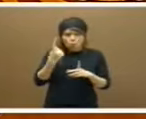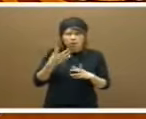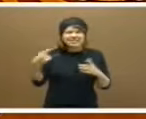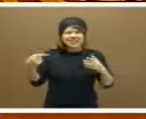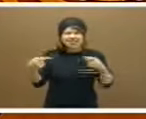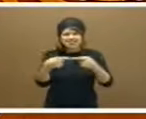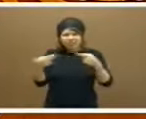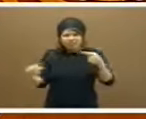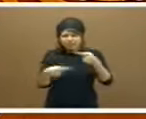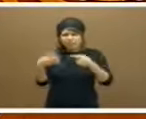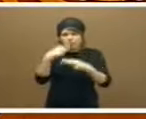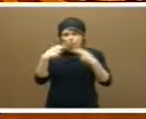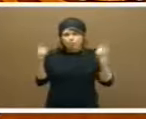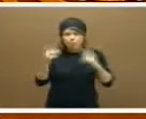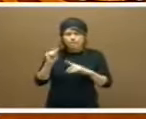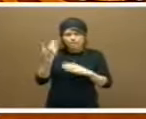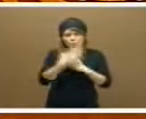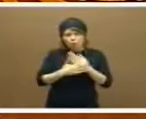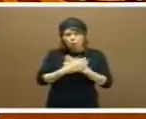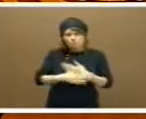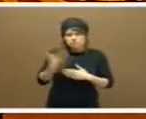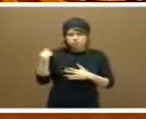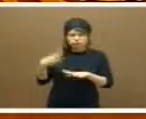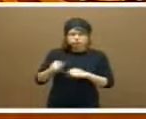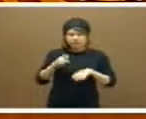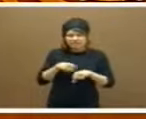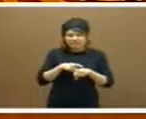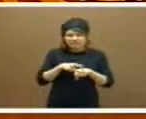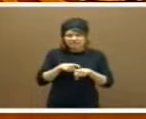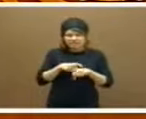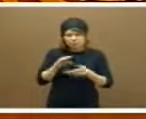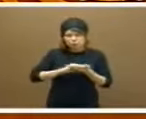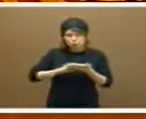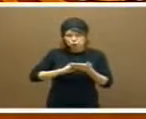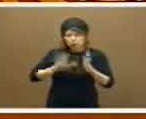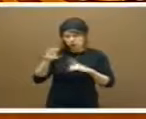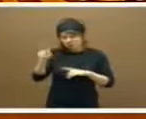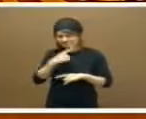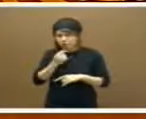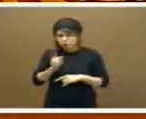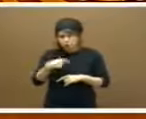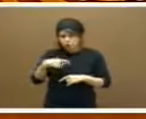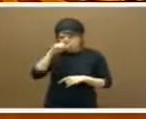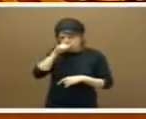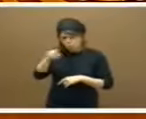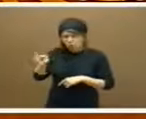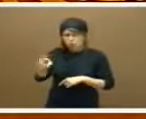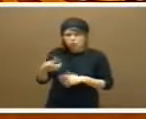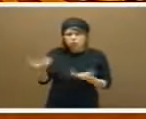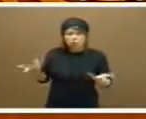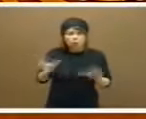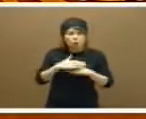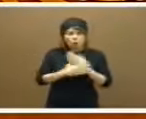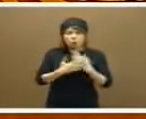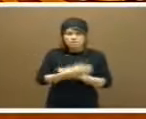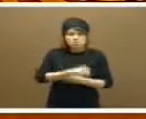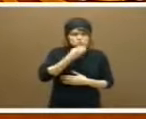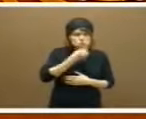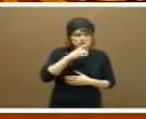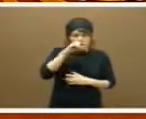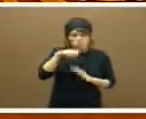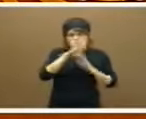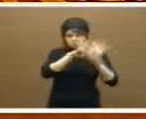déficit público. Y los primeros gobiernos que tomaron este tipo de medidas, aunque a usted no le gusta que yo se lo recuerde, fueron gobiernos socialistas